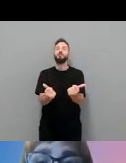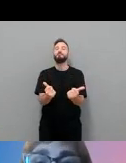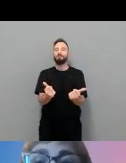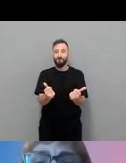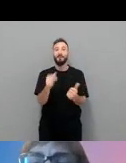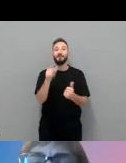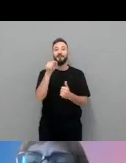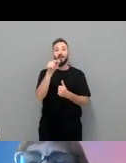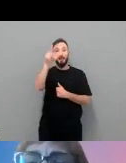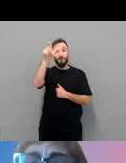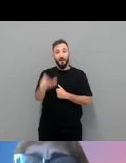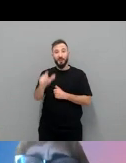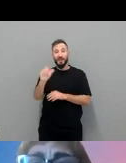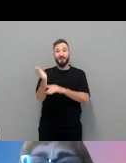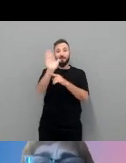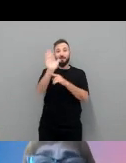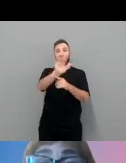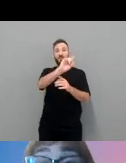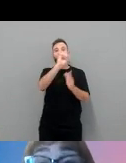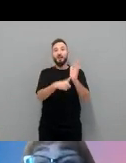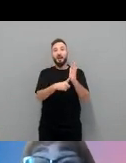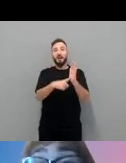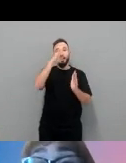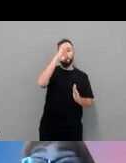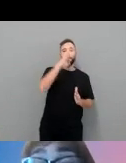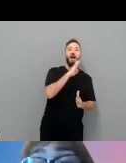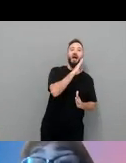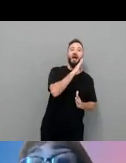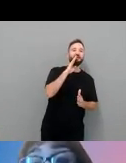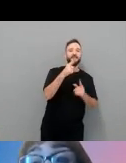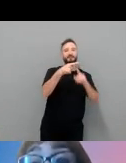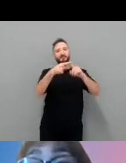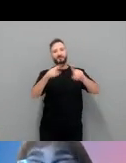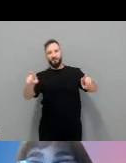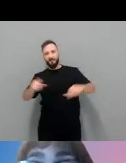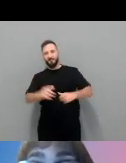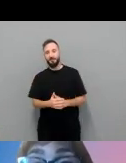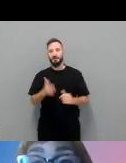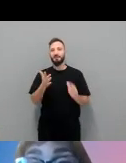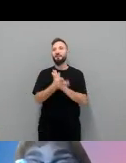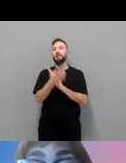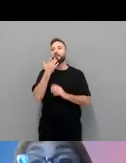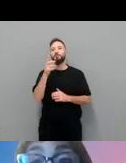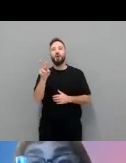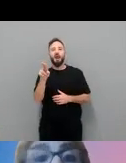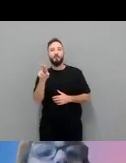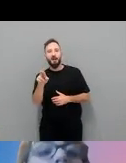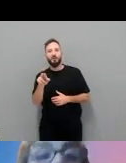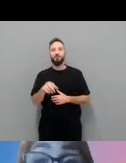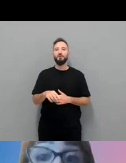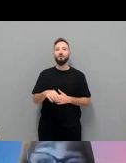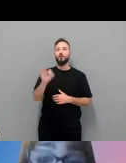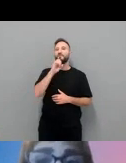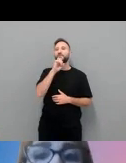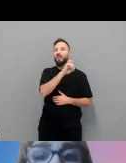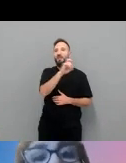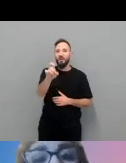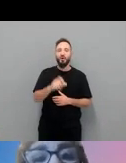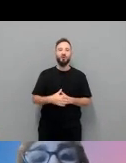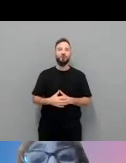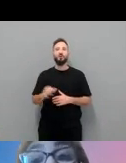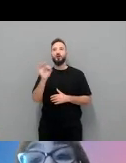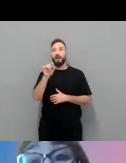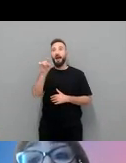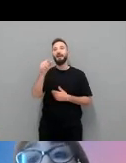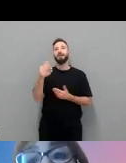ese representante legal es otro distinto al padre o a la madre. Es decir, es el hermano, es la hermana, es una fundación. Entonces ya sí nos